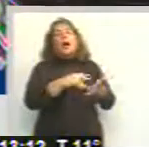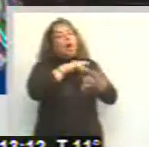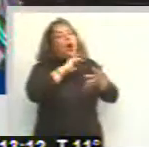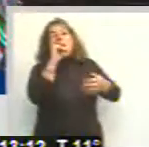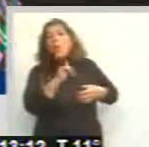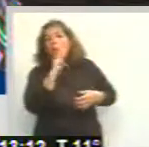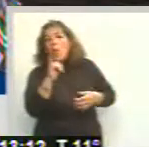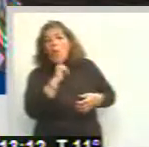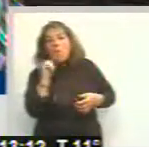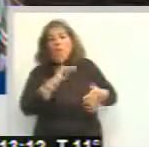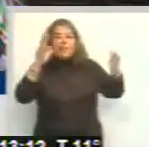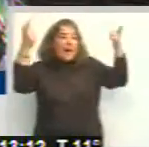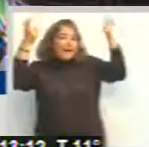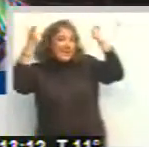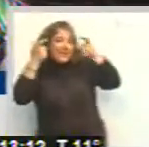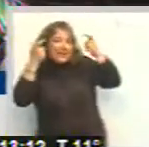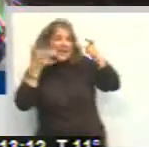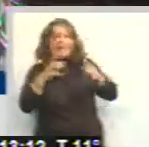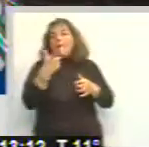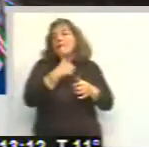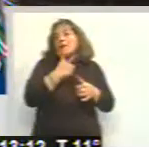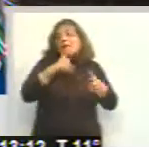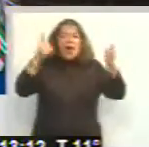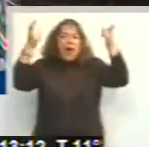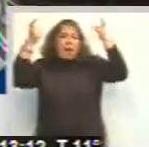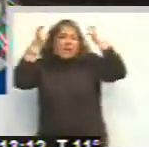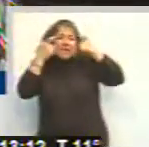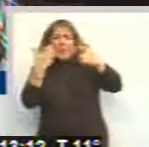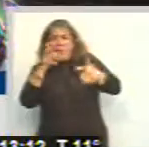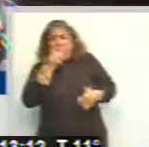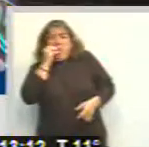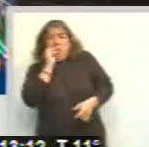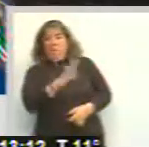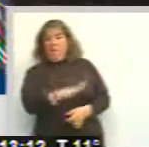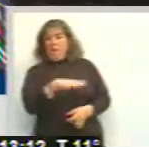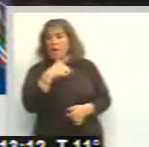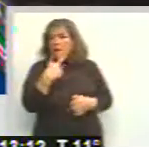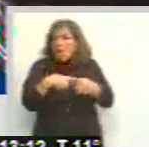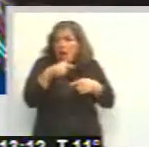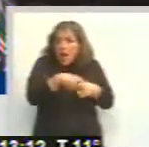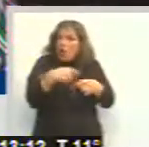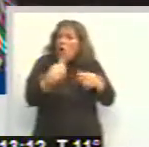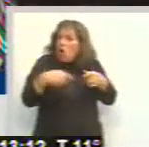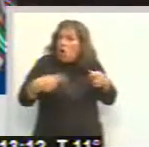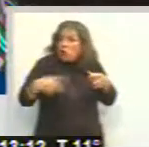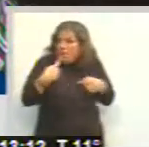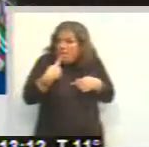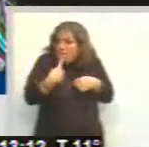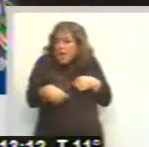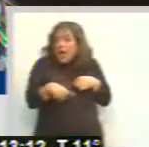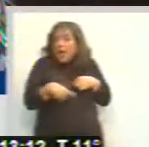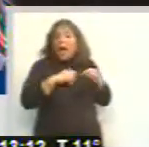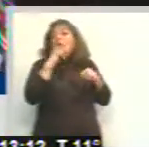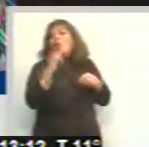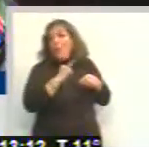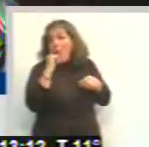parecido al de la Cenicienta, solo que es un poquito más cruel, porque acá pasan cositas más feas y oscuras, pero como todo